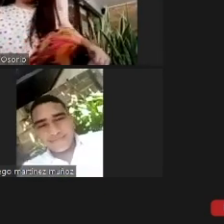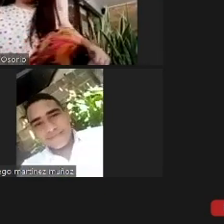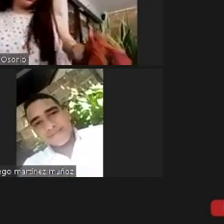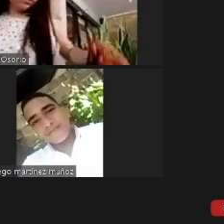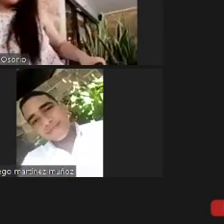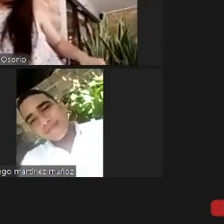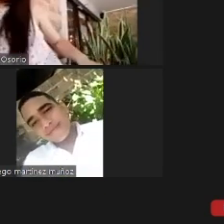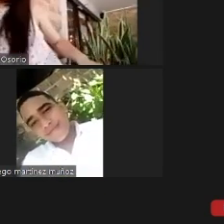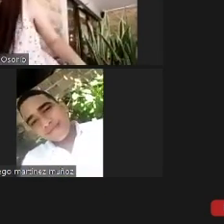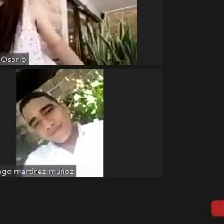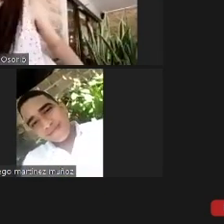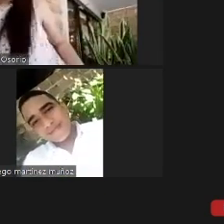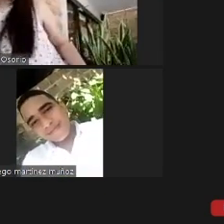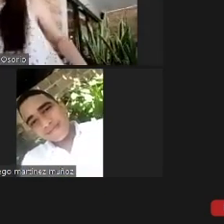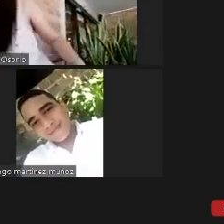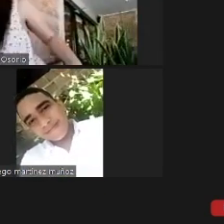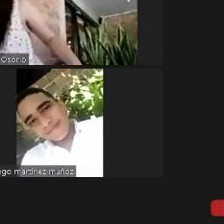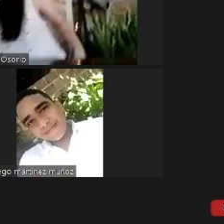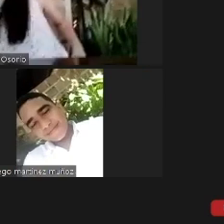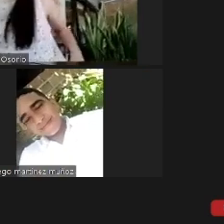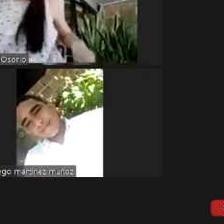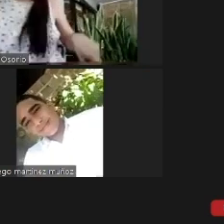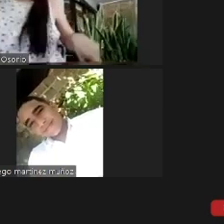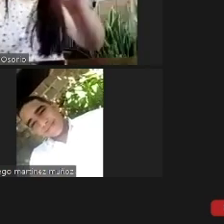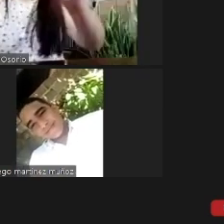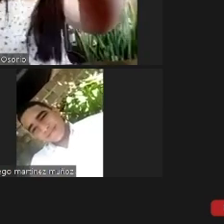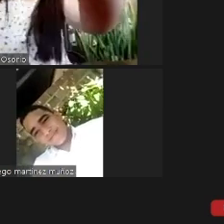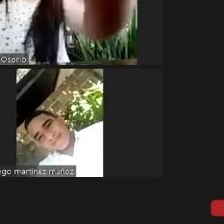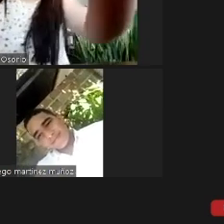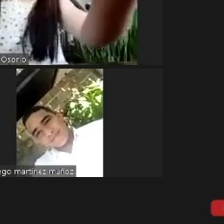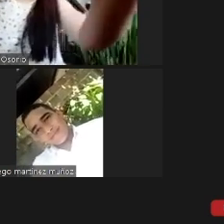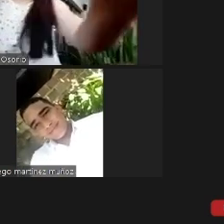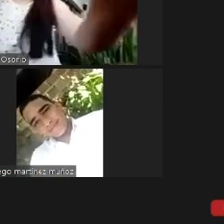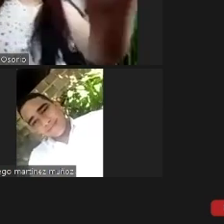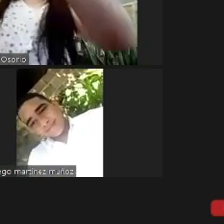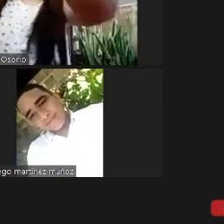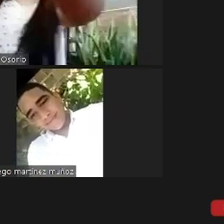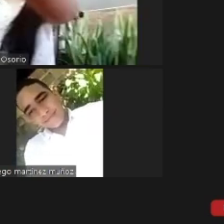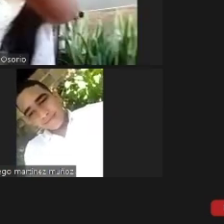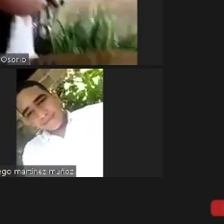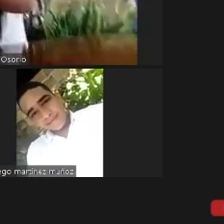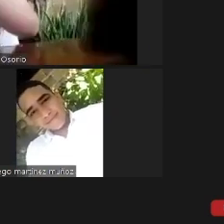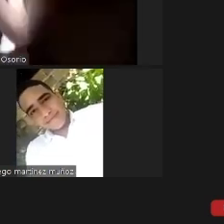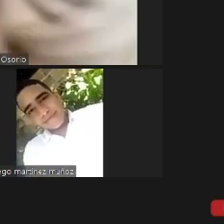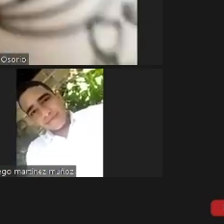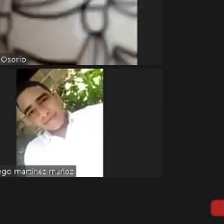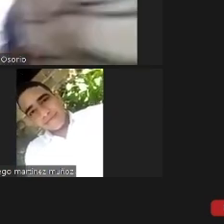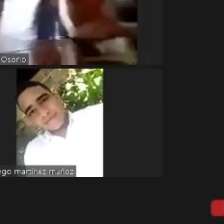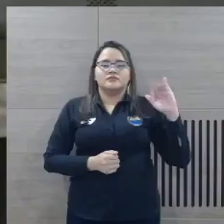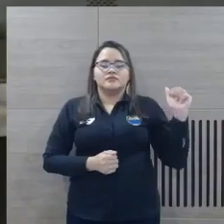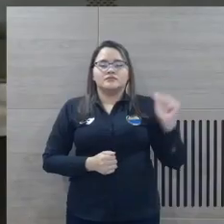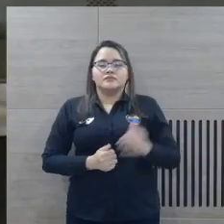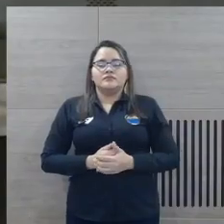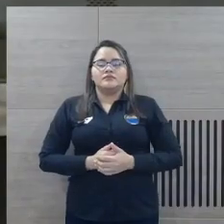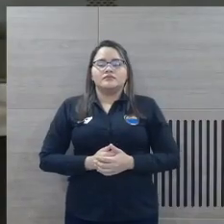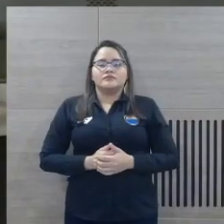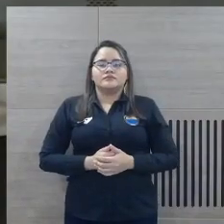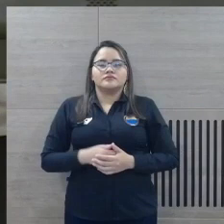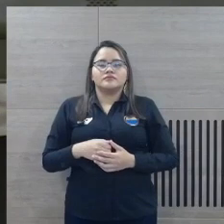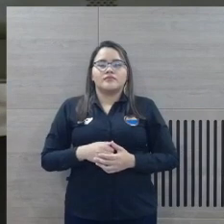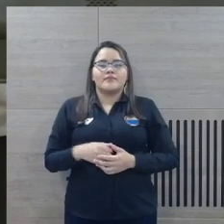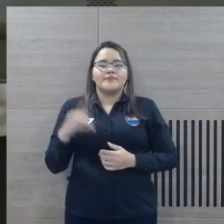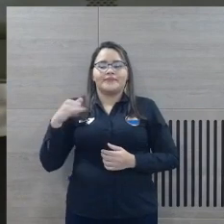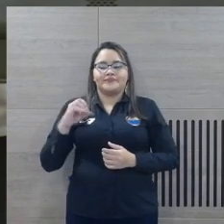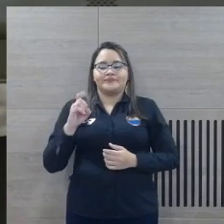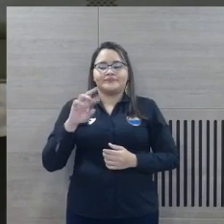Celis. María Candelaria Romero Díaz. María Silvana Tapia Ayazo. Julio Elías Álvarez González. Marlon